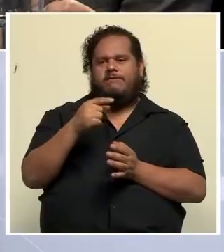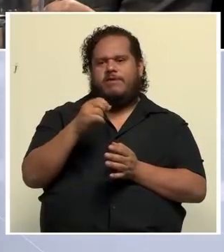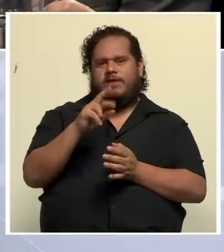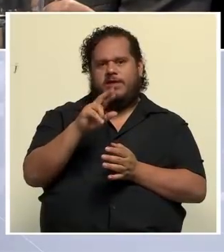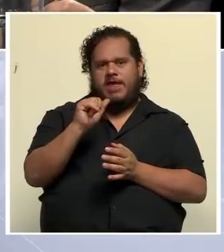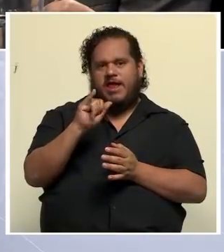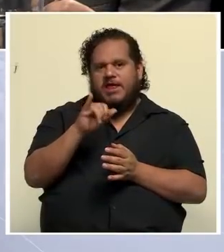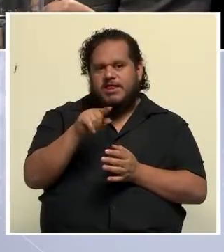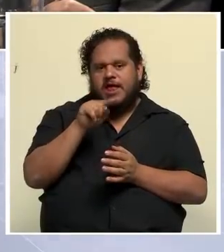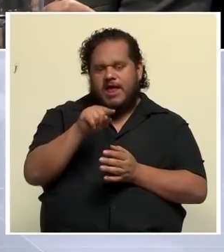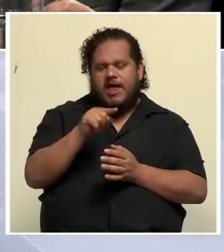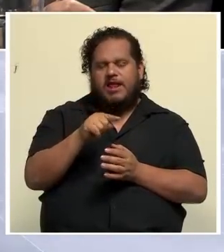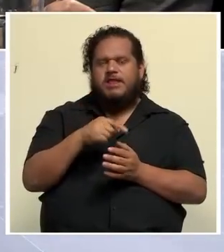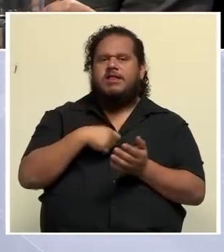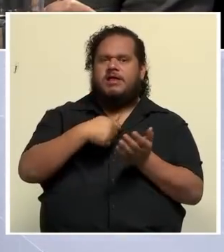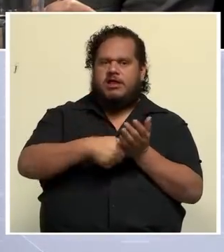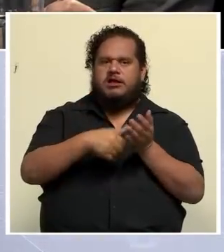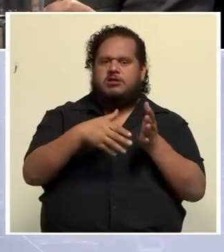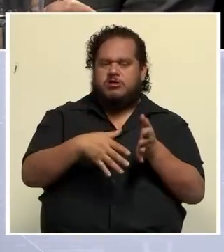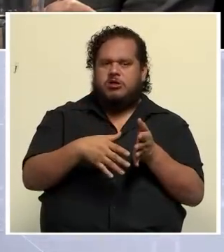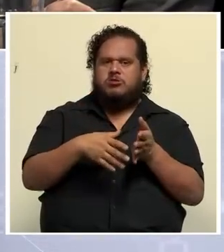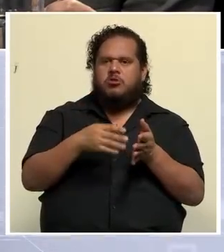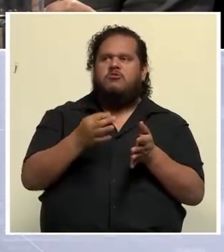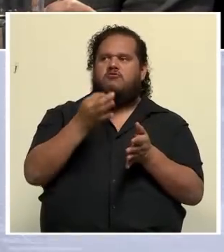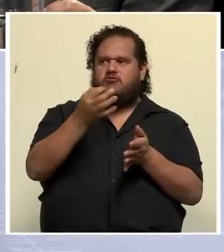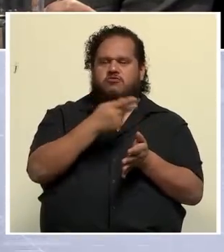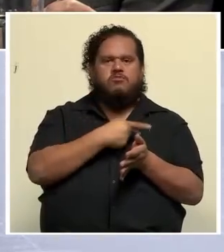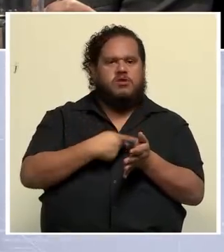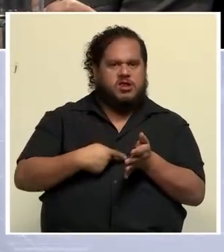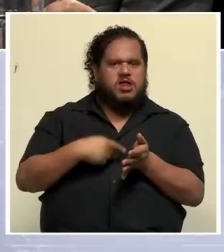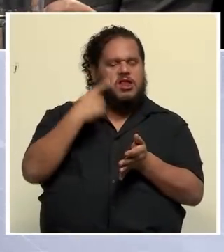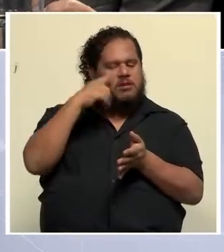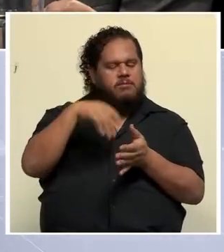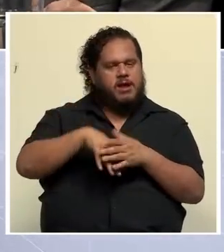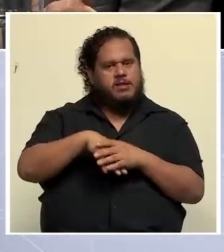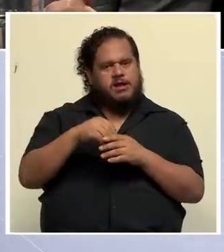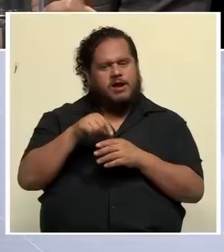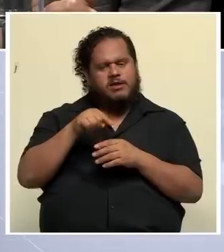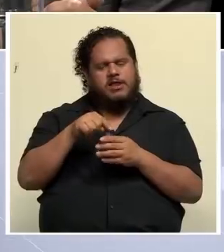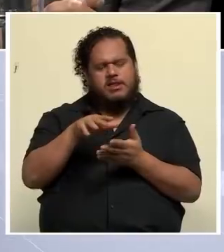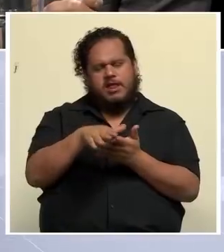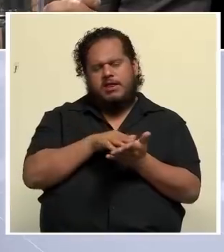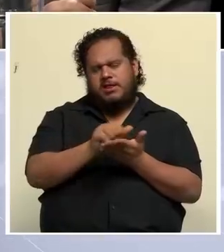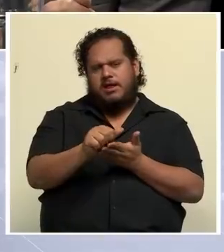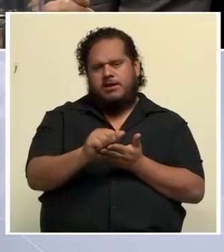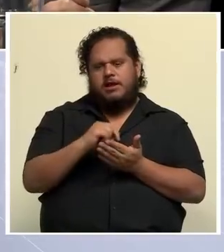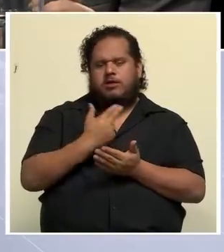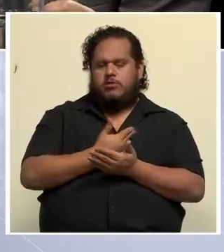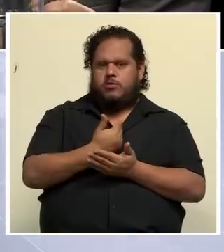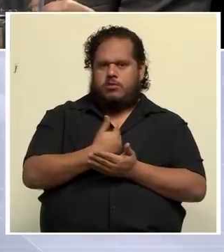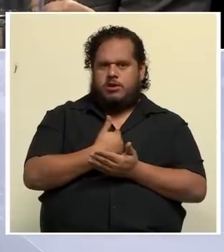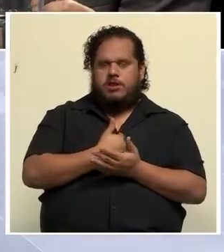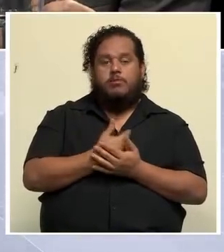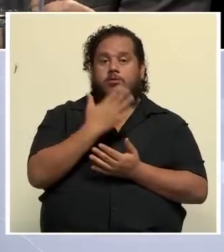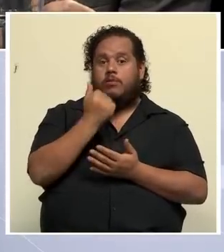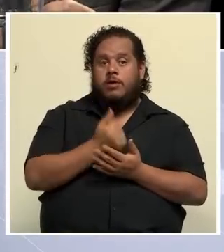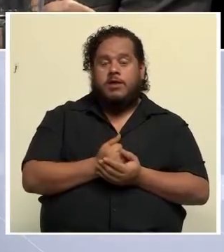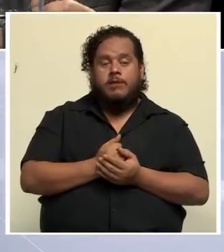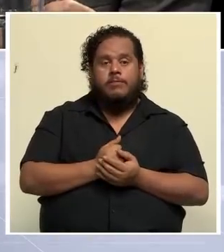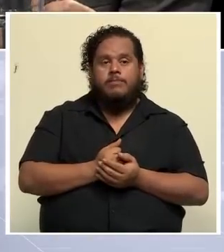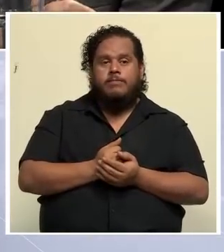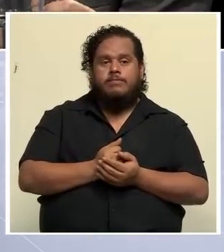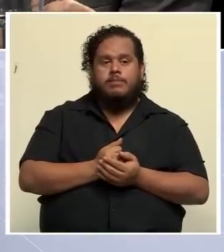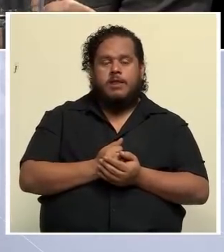el presidente que nos conviene para sacarnos de este desastre en el que estamos. Porque en la